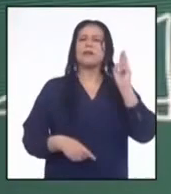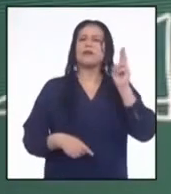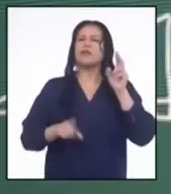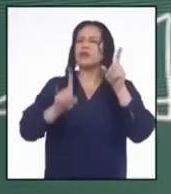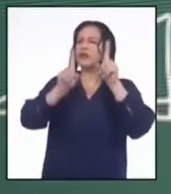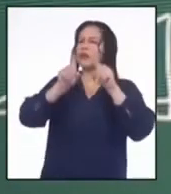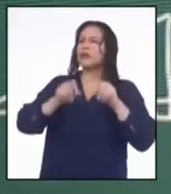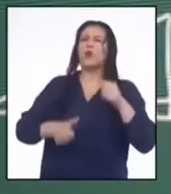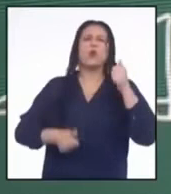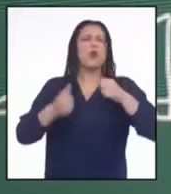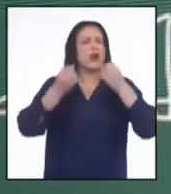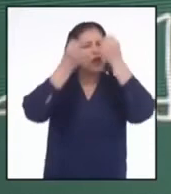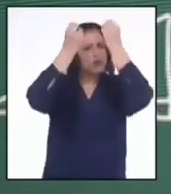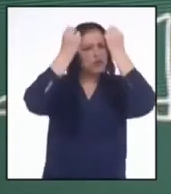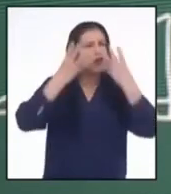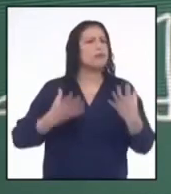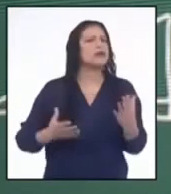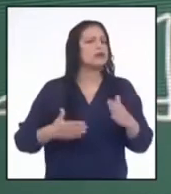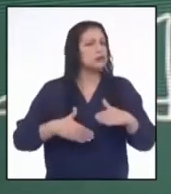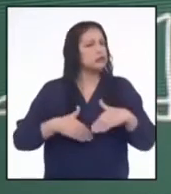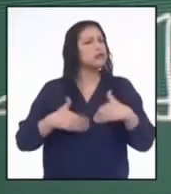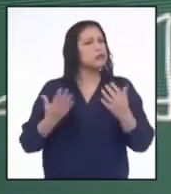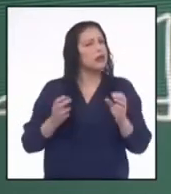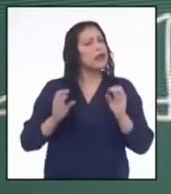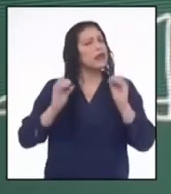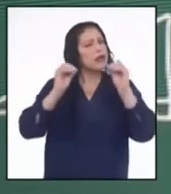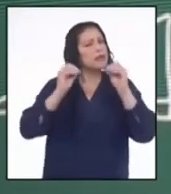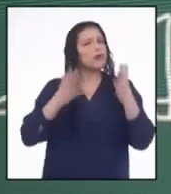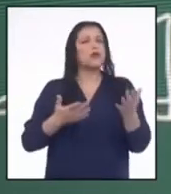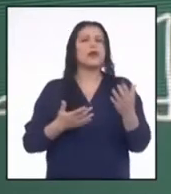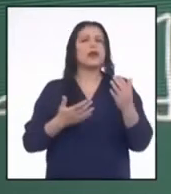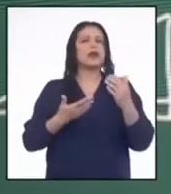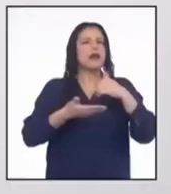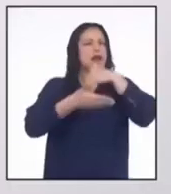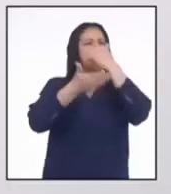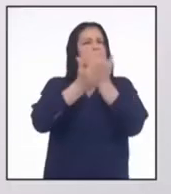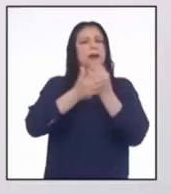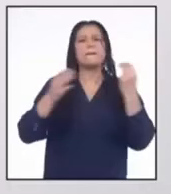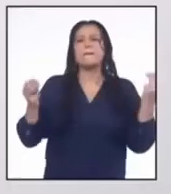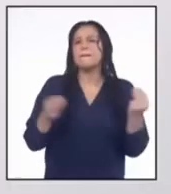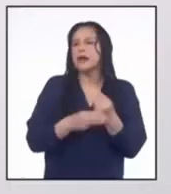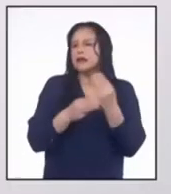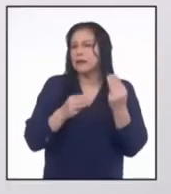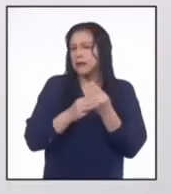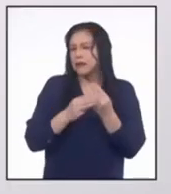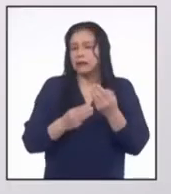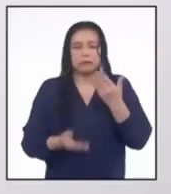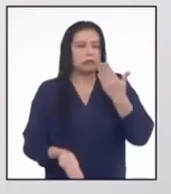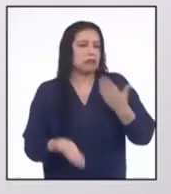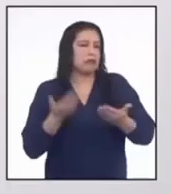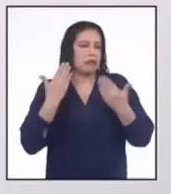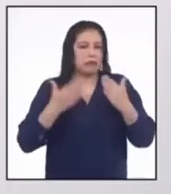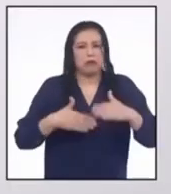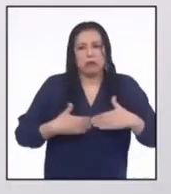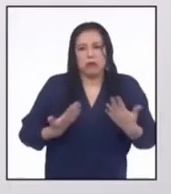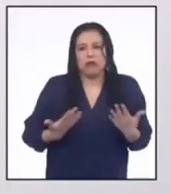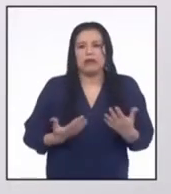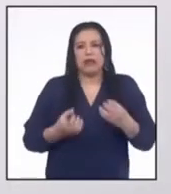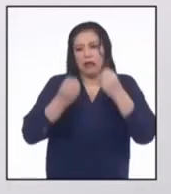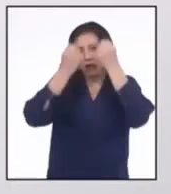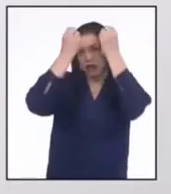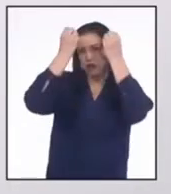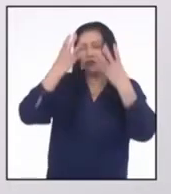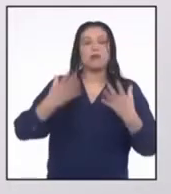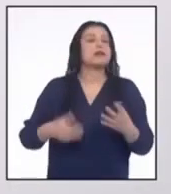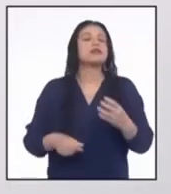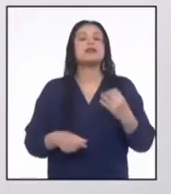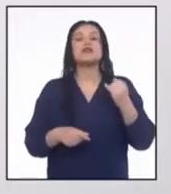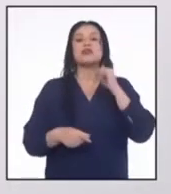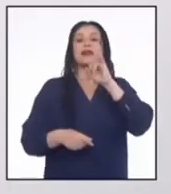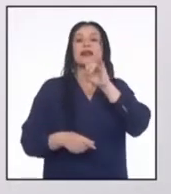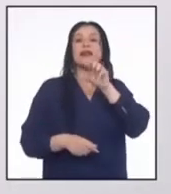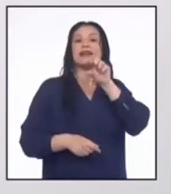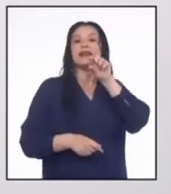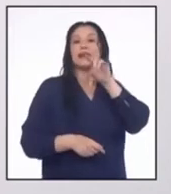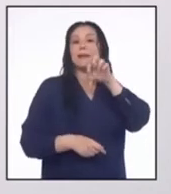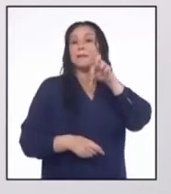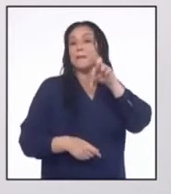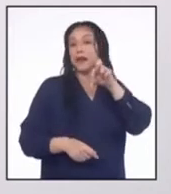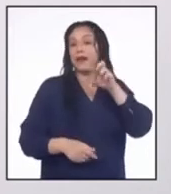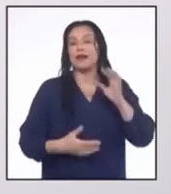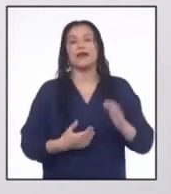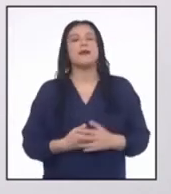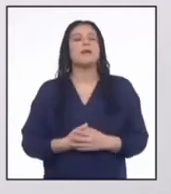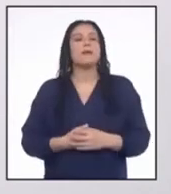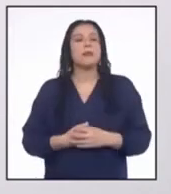Profesora, ¿y qué información se puede considerar para la sección de matemática? Podría ser información sobre el Instituto Geofísico del